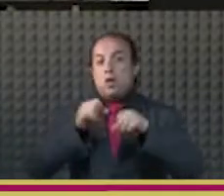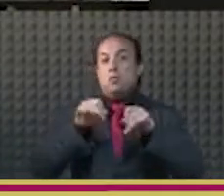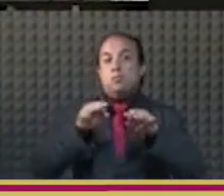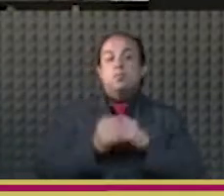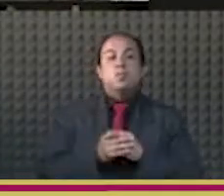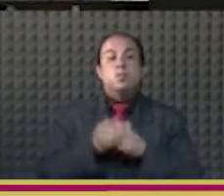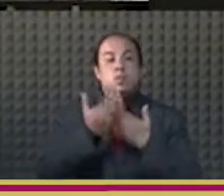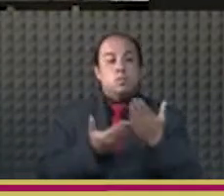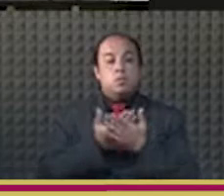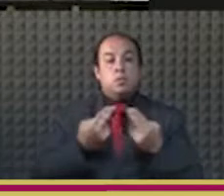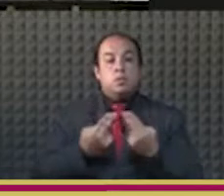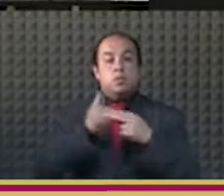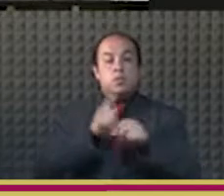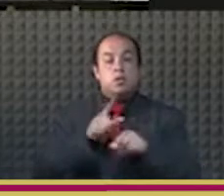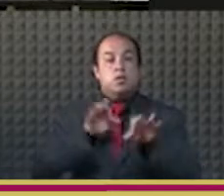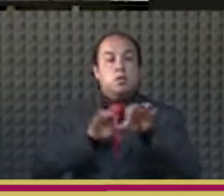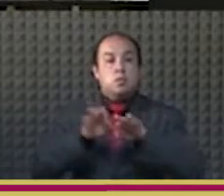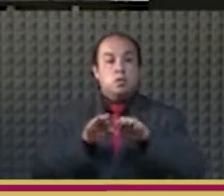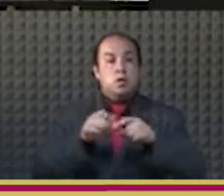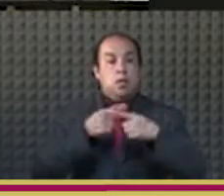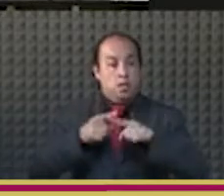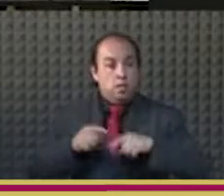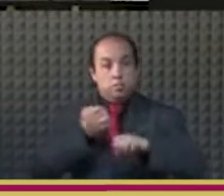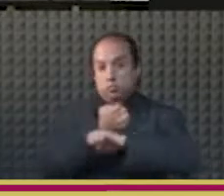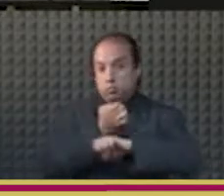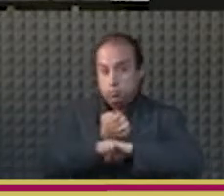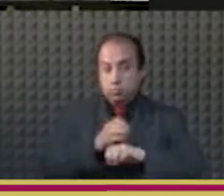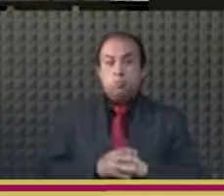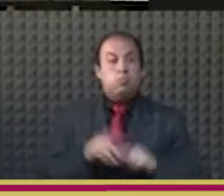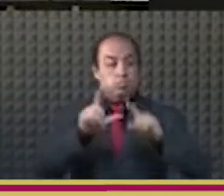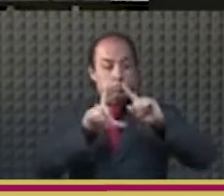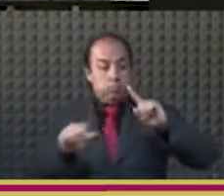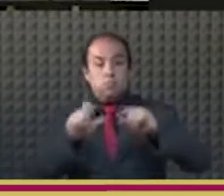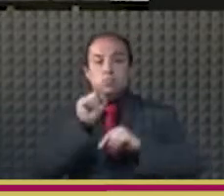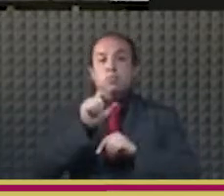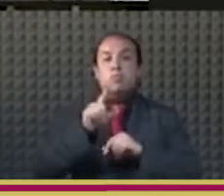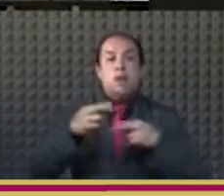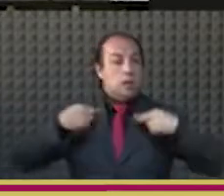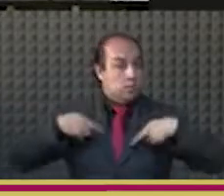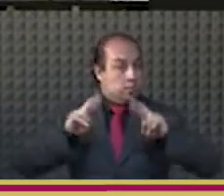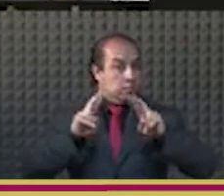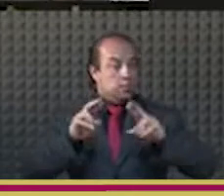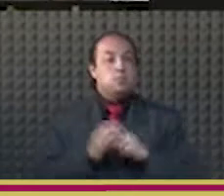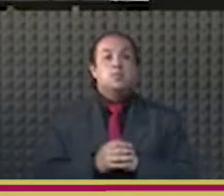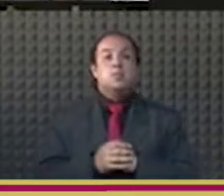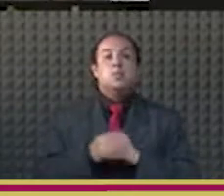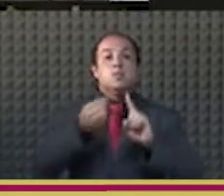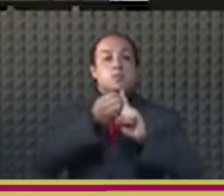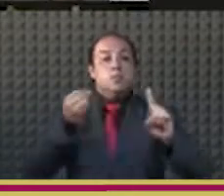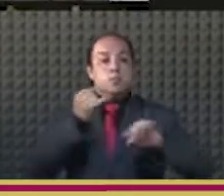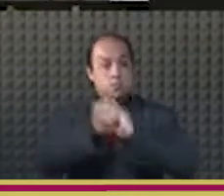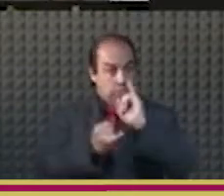del Servicio Nacional de Empleo en las entidades federativas, así como a las representaciones de la